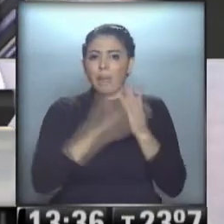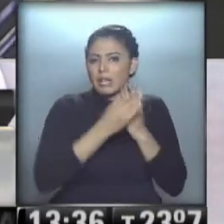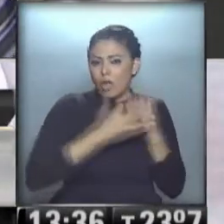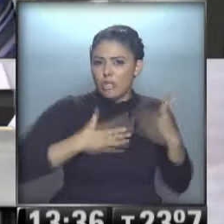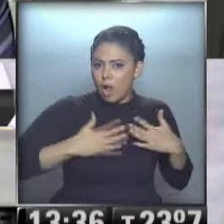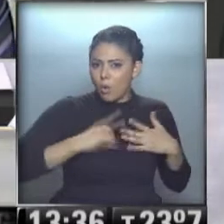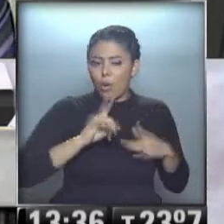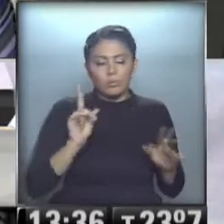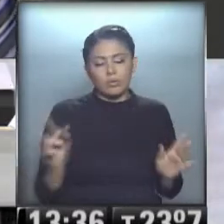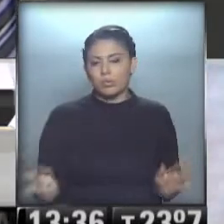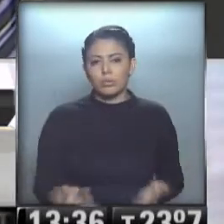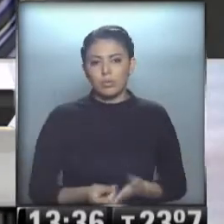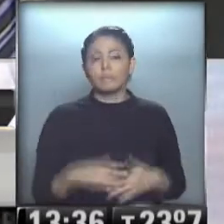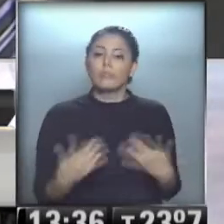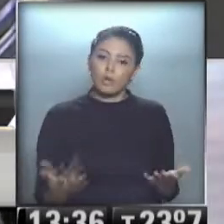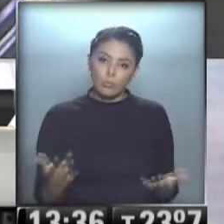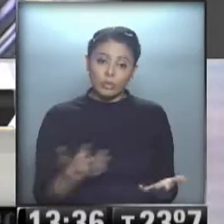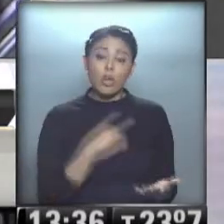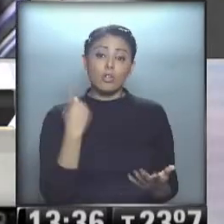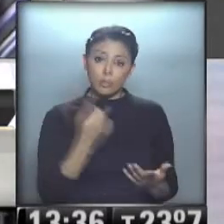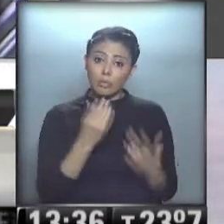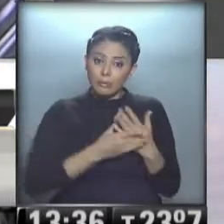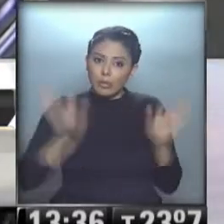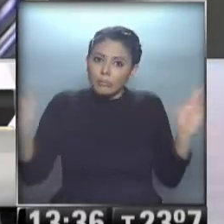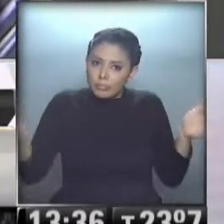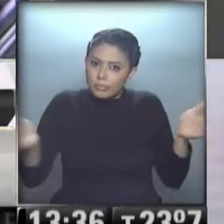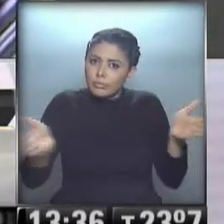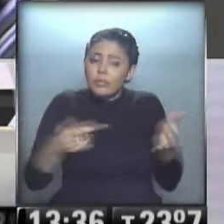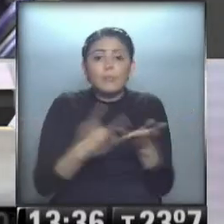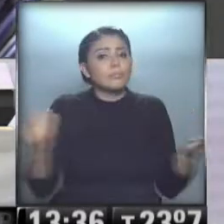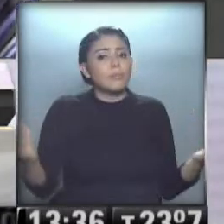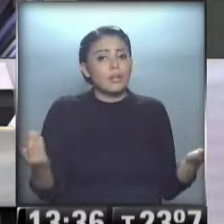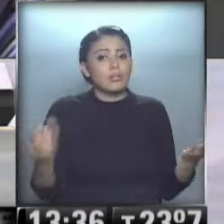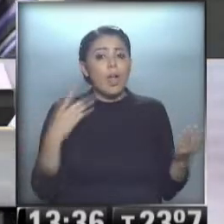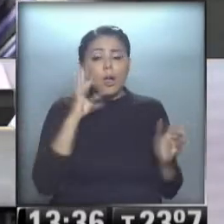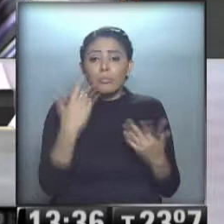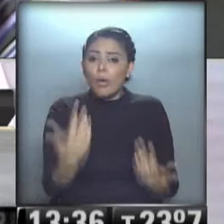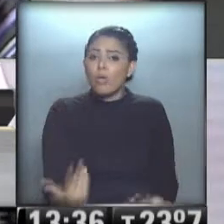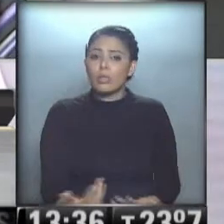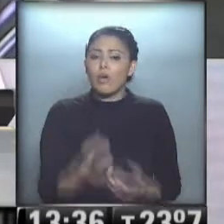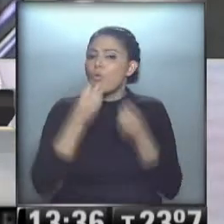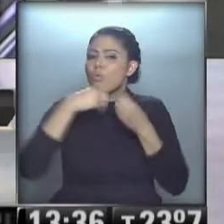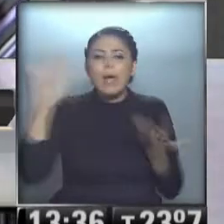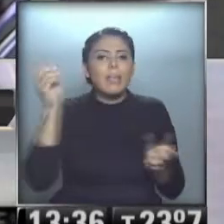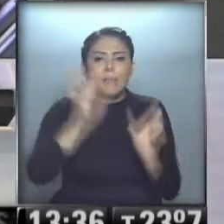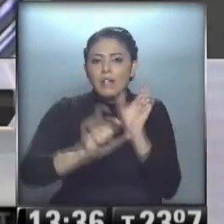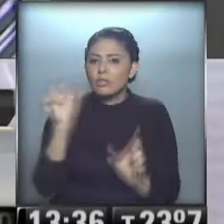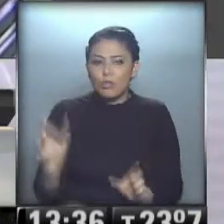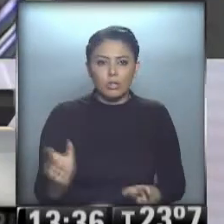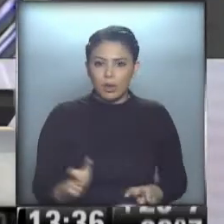ministerio de salud obviamente nosotros las estamos impulsando pero es una marca que puede llegar a usarla cualquier persona